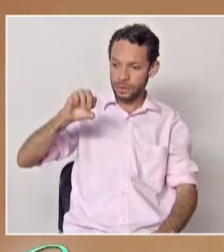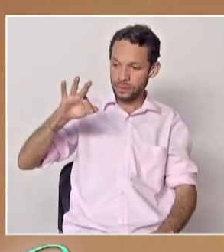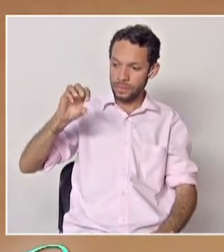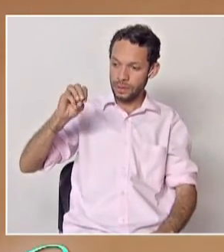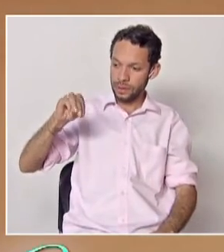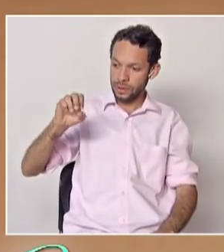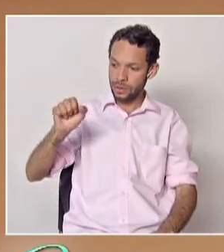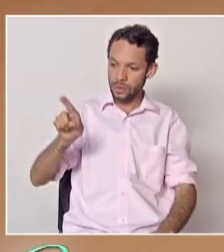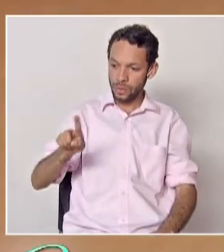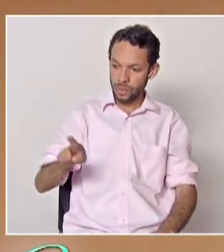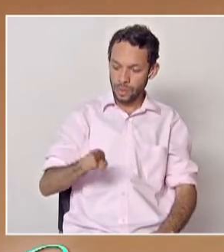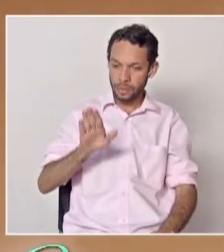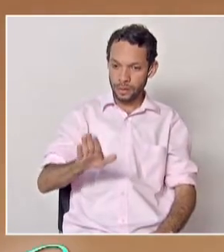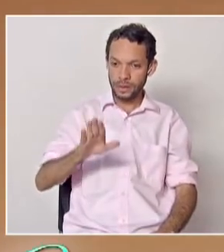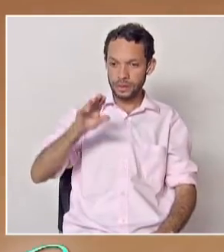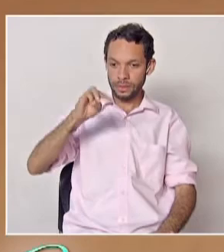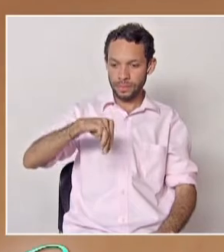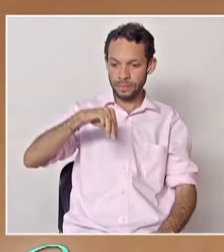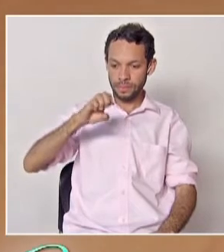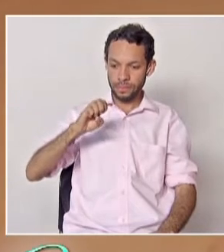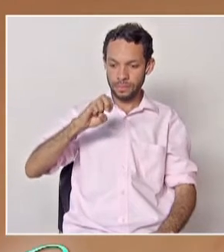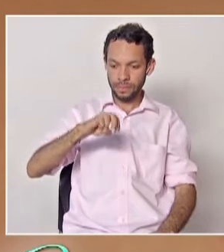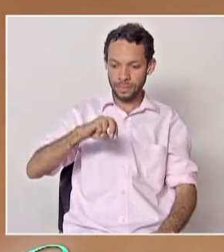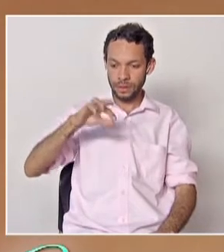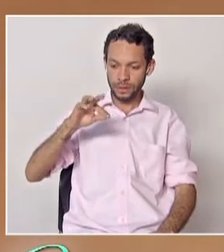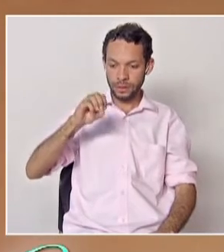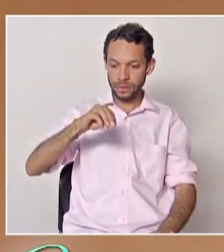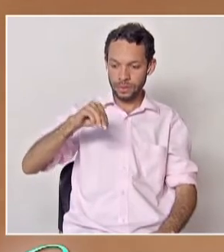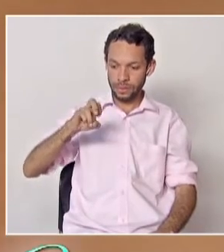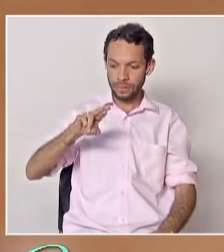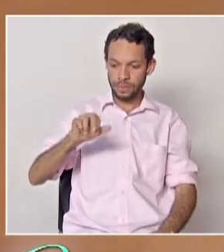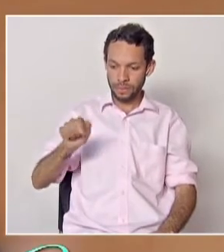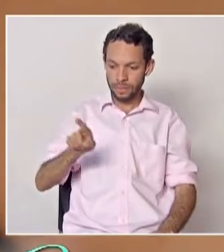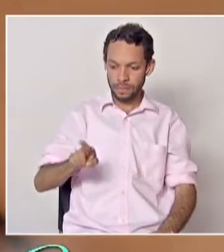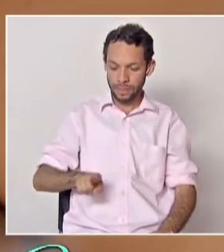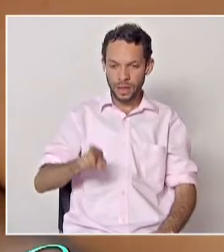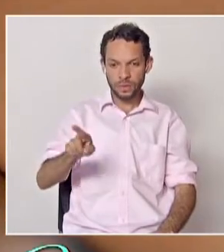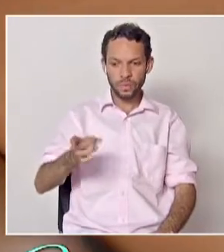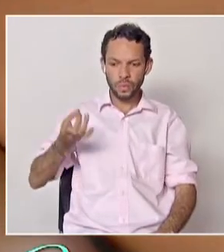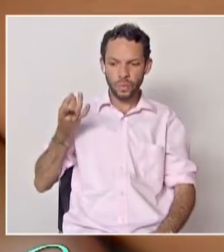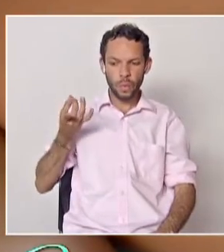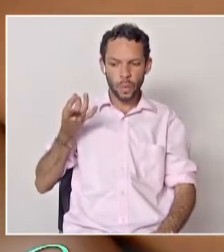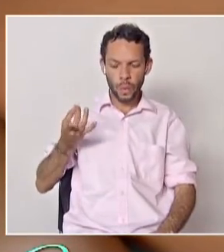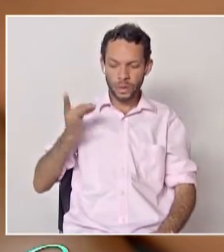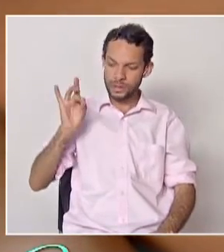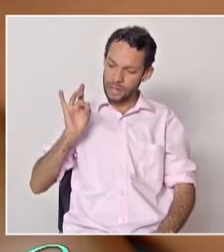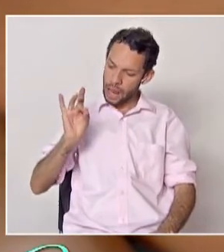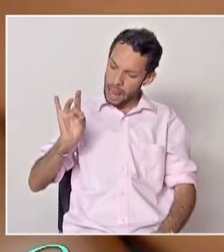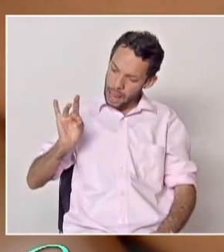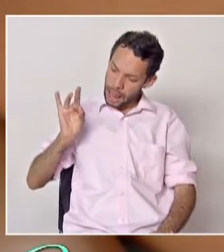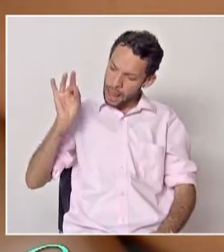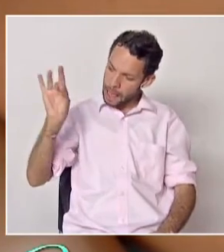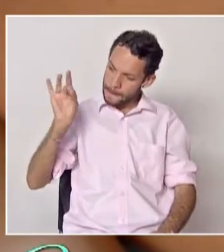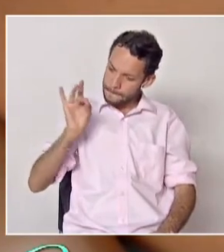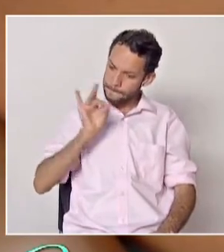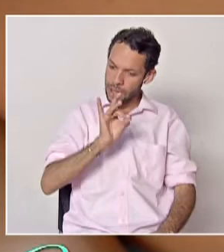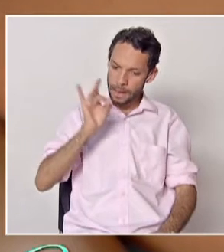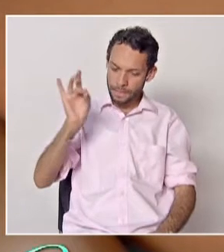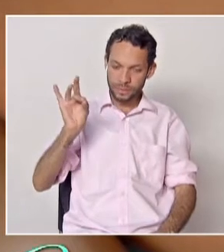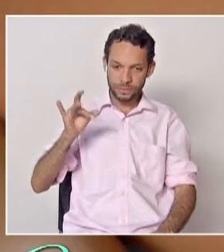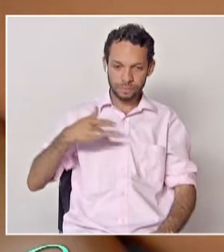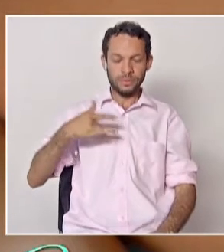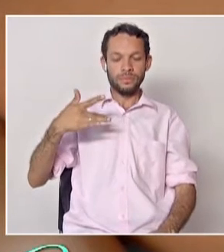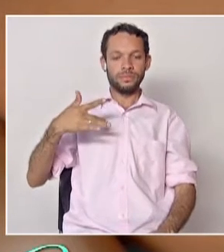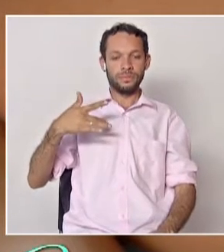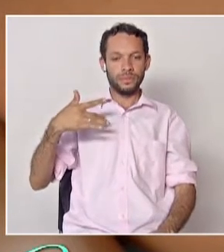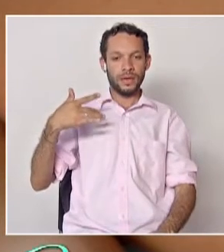unos sitios de dolor que se estimulan con estos punticos que son superficiales, con estas agujitas, y lo que hace es mandar una información